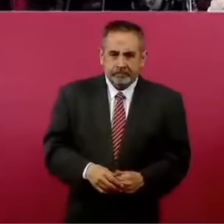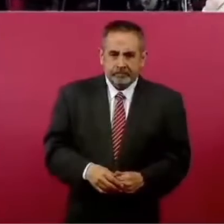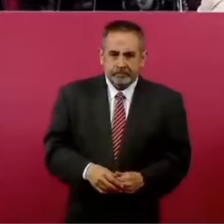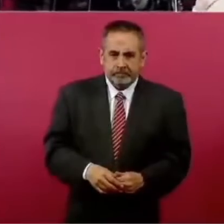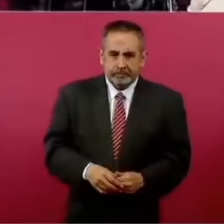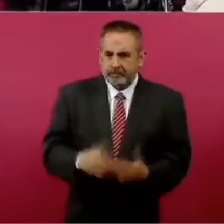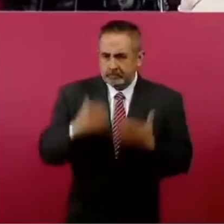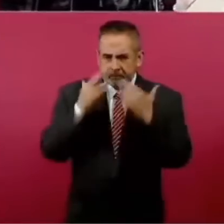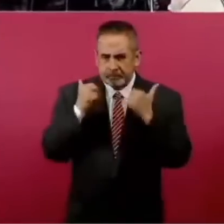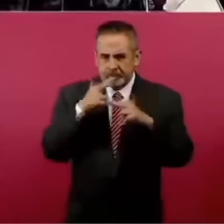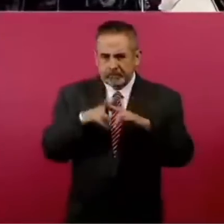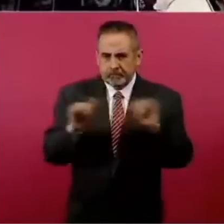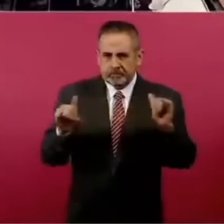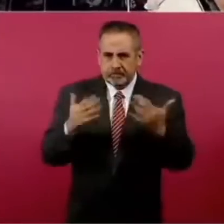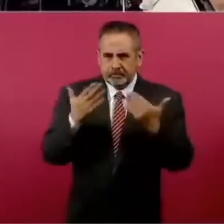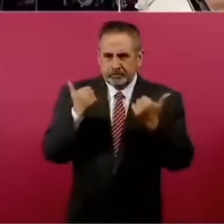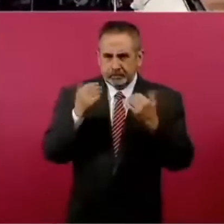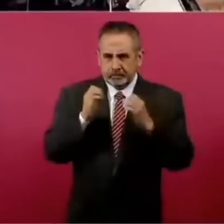¿No hay?